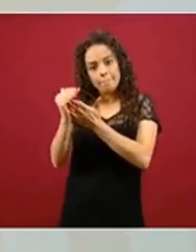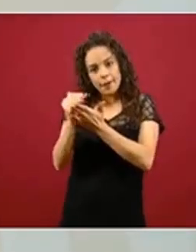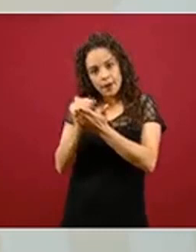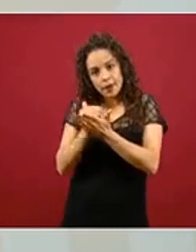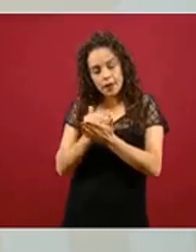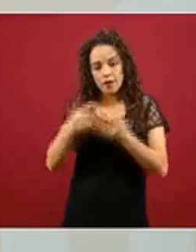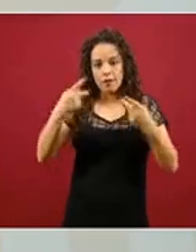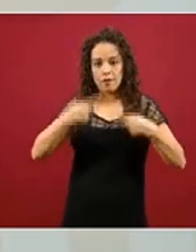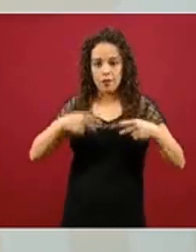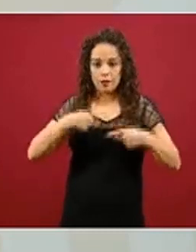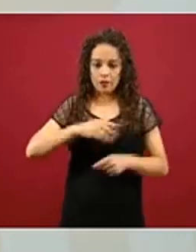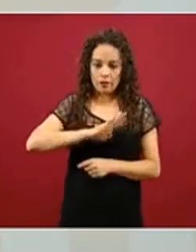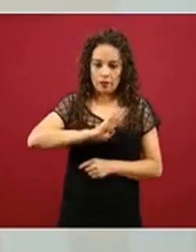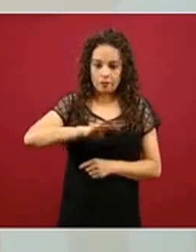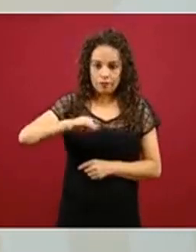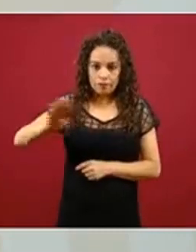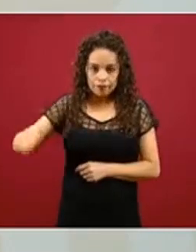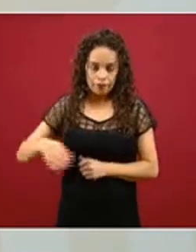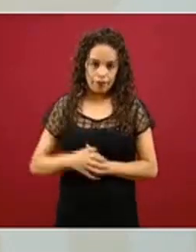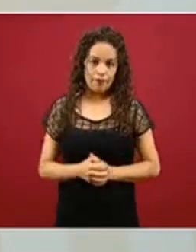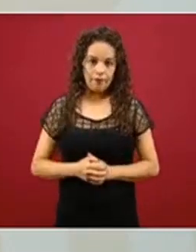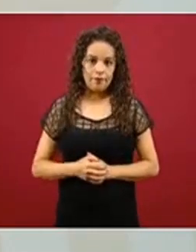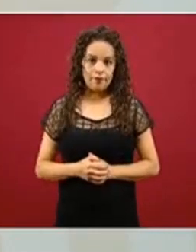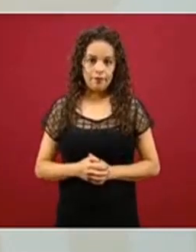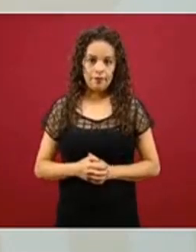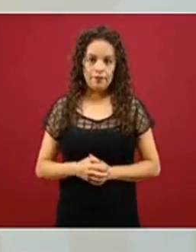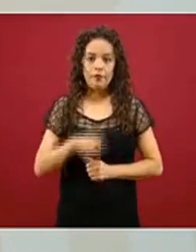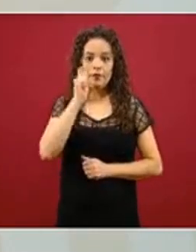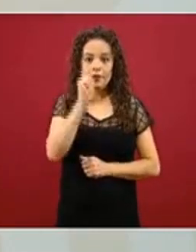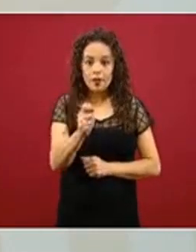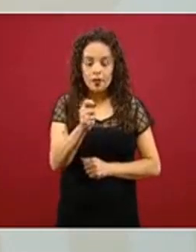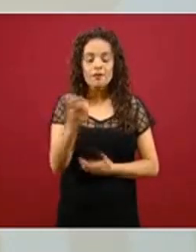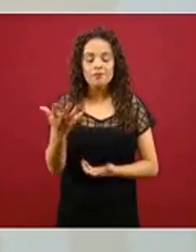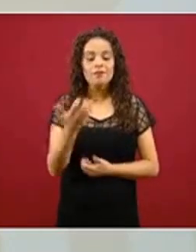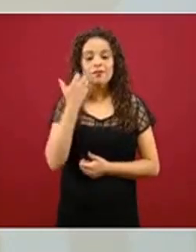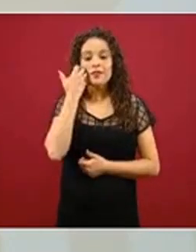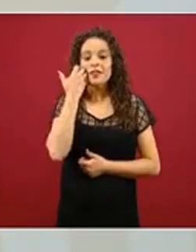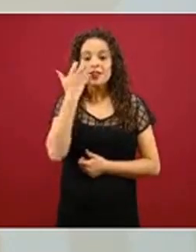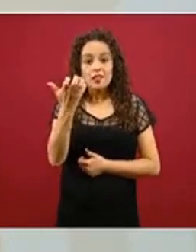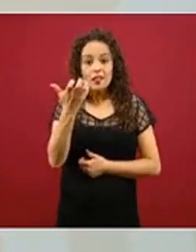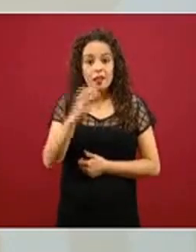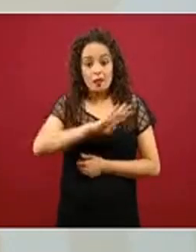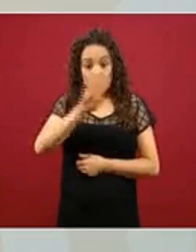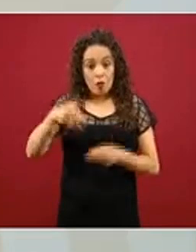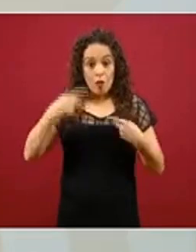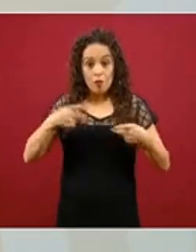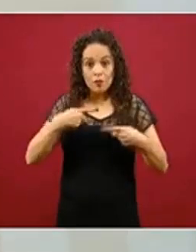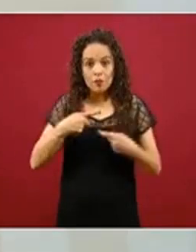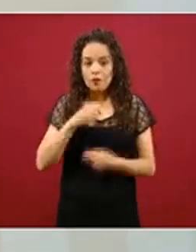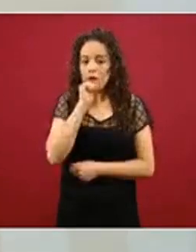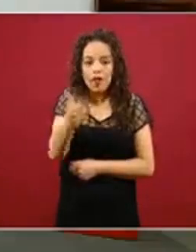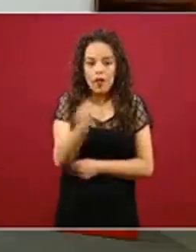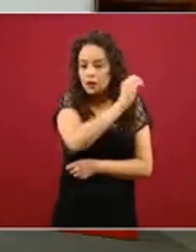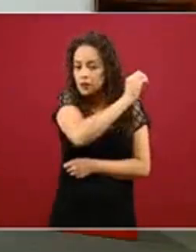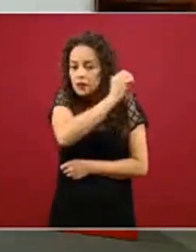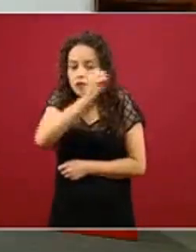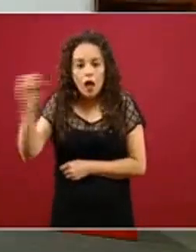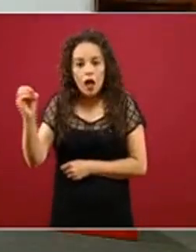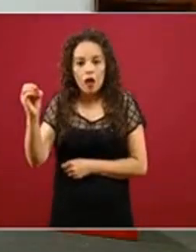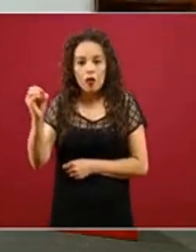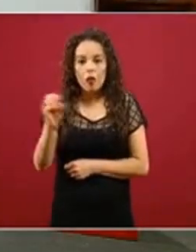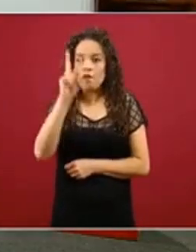aceptable? 0. El deseo es que no se muera una sola persona. Hemos dicho también muchas